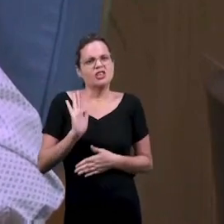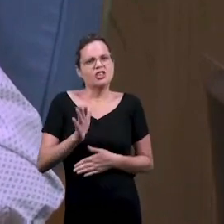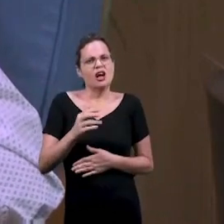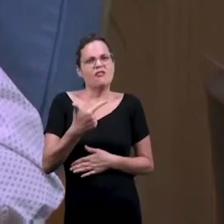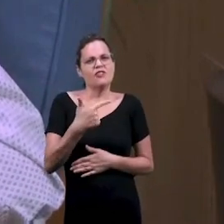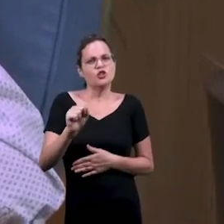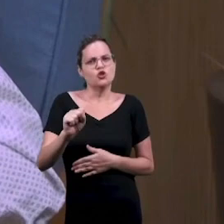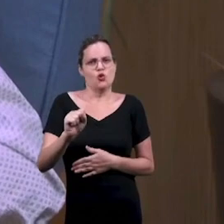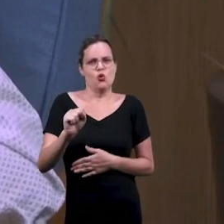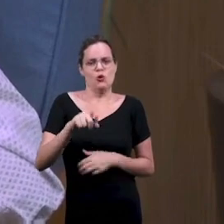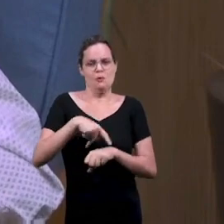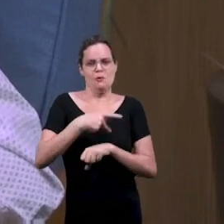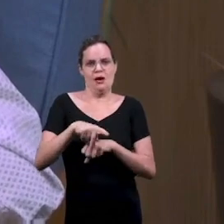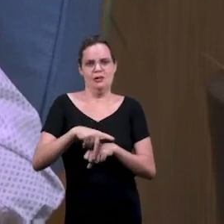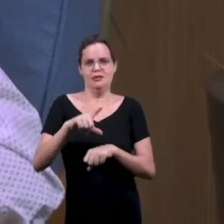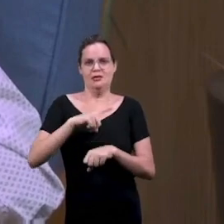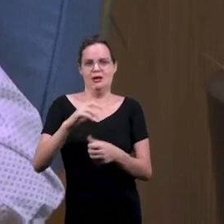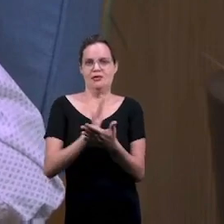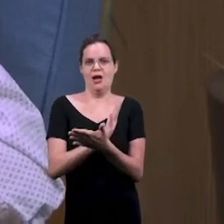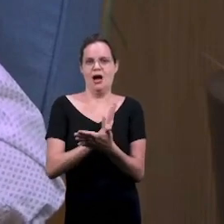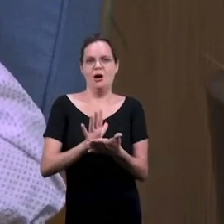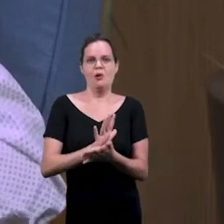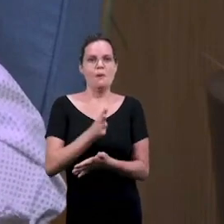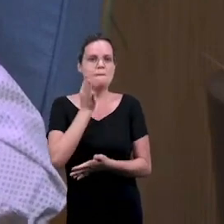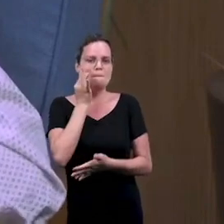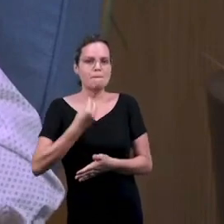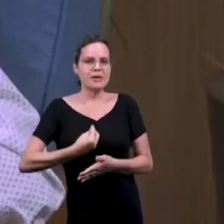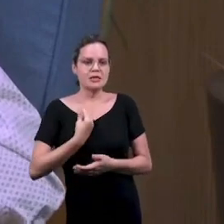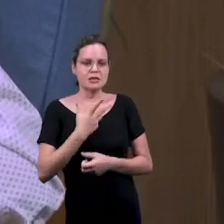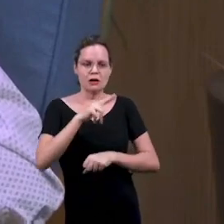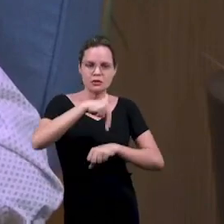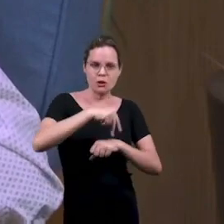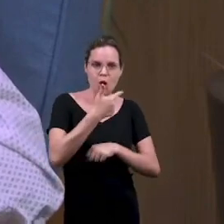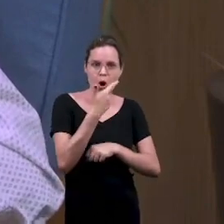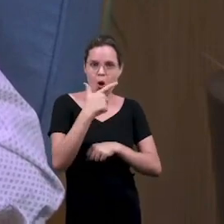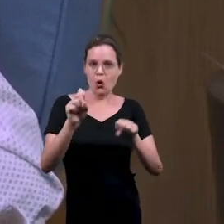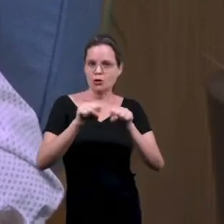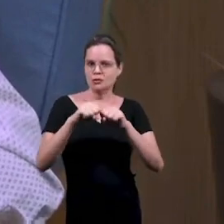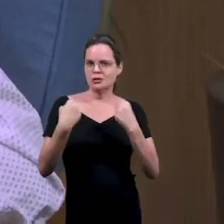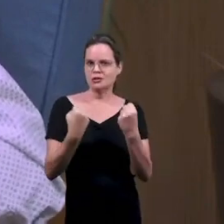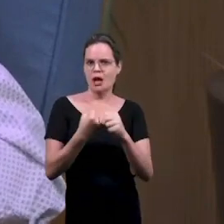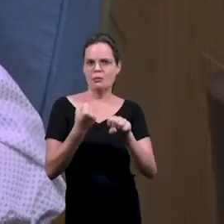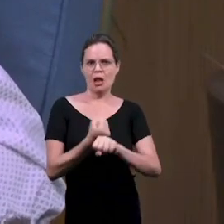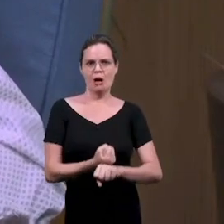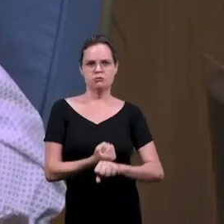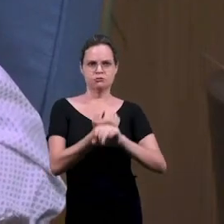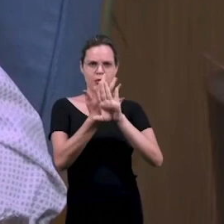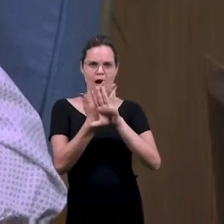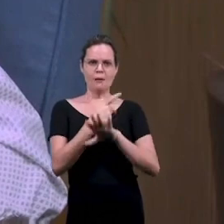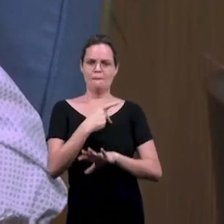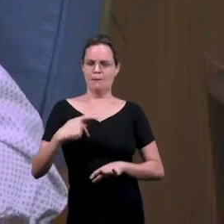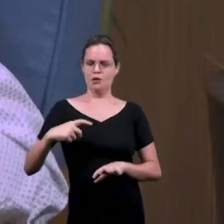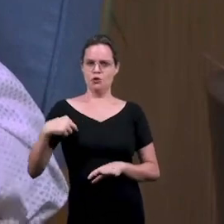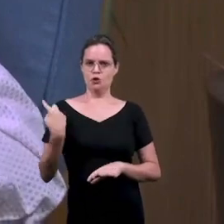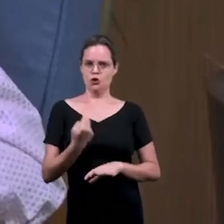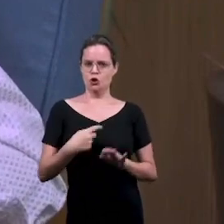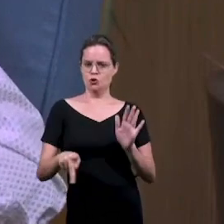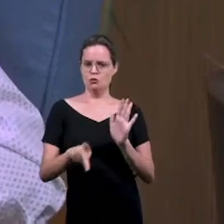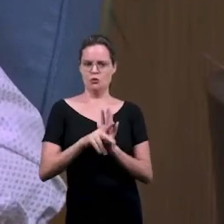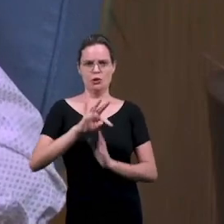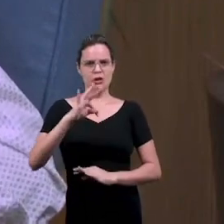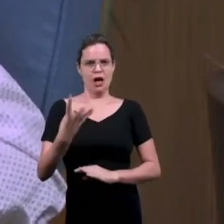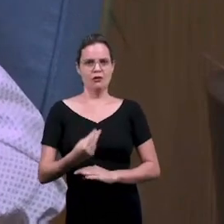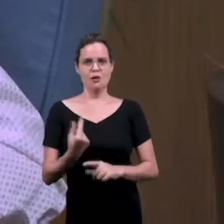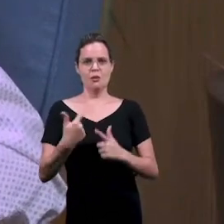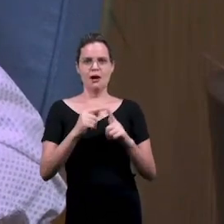países donde nosotros estuvimos allí, algunos de ellos personalmente, otros a través de seminarios realizados